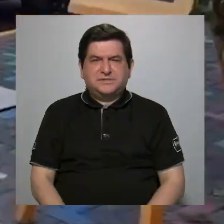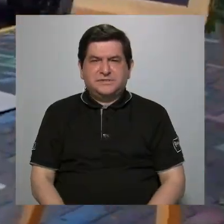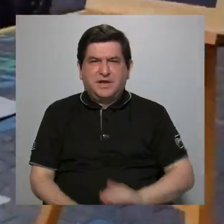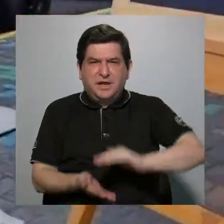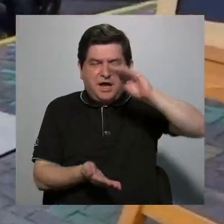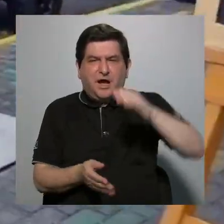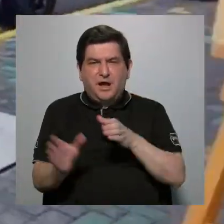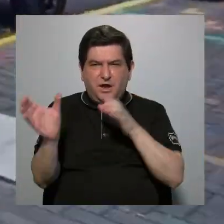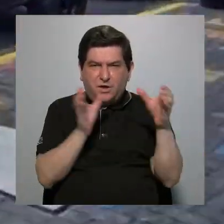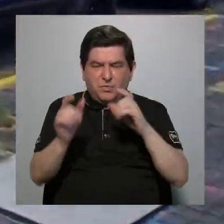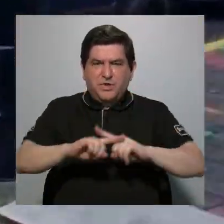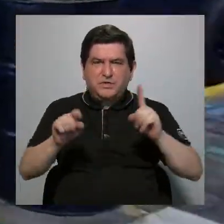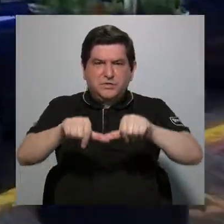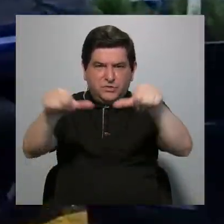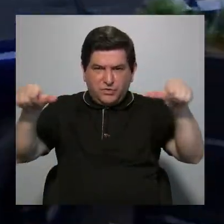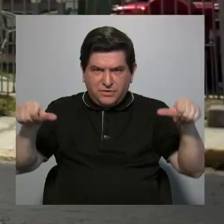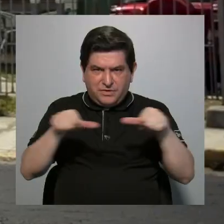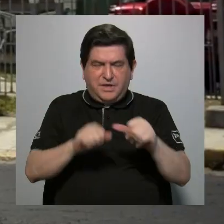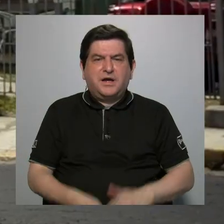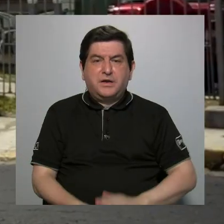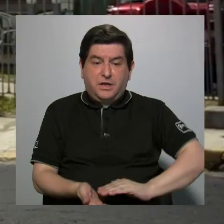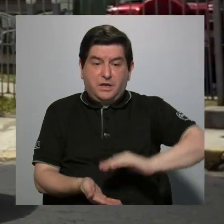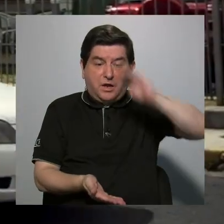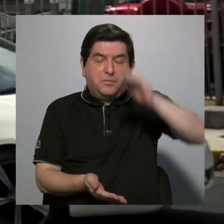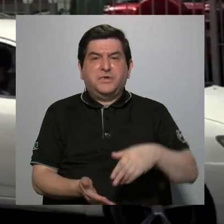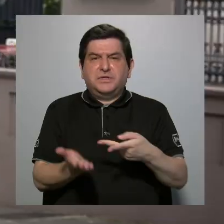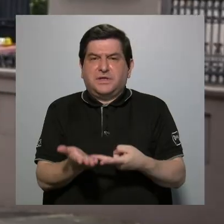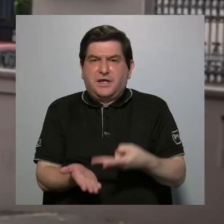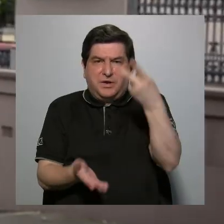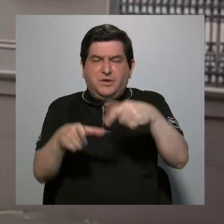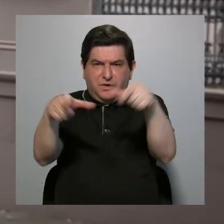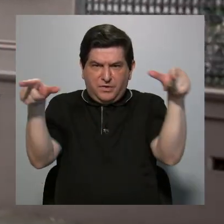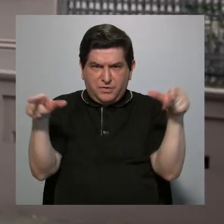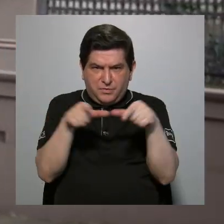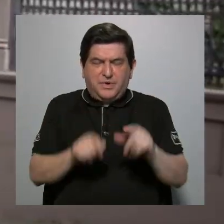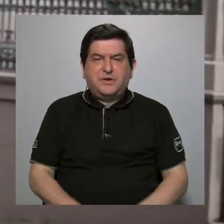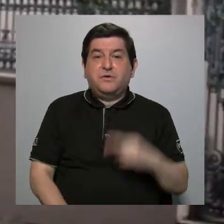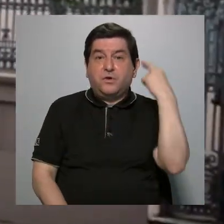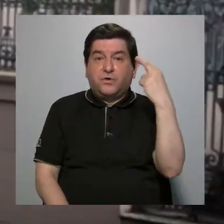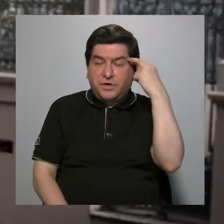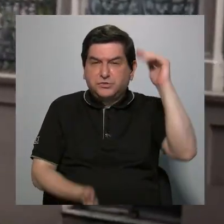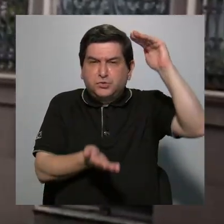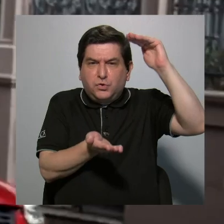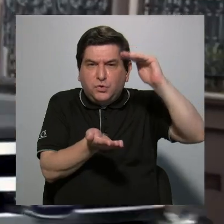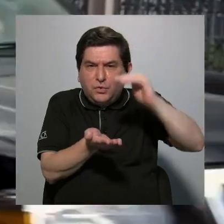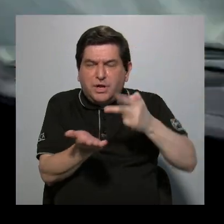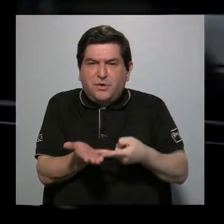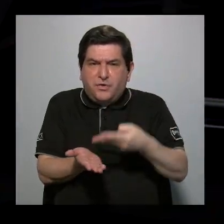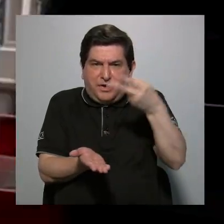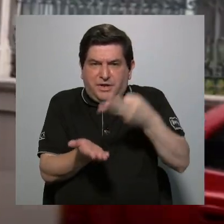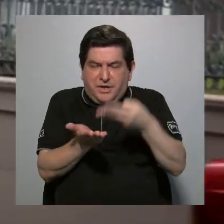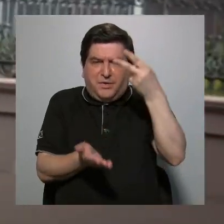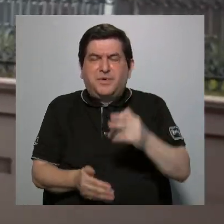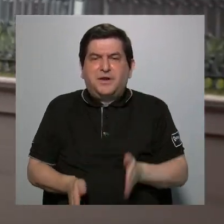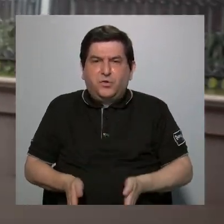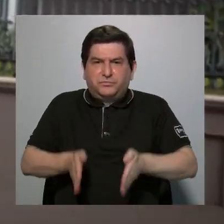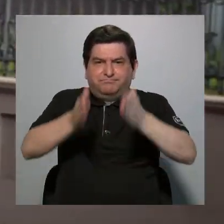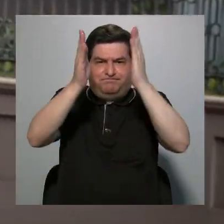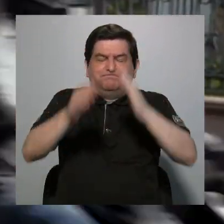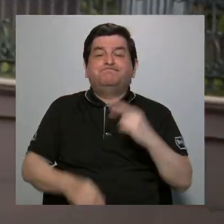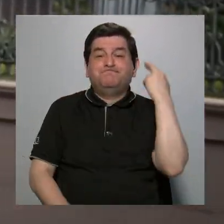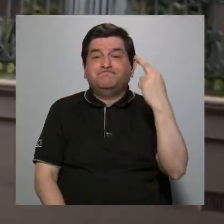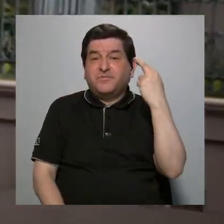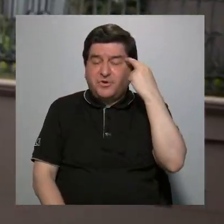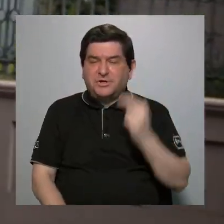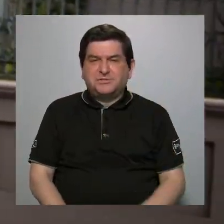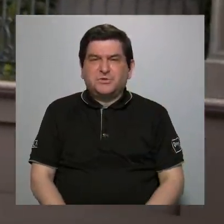de comercios en determinadas zonas ha incrementado el valor de los terrenos y por ende reducido el valor patrimonial de un edificio. Es